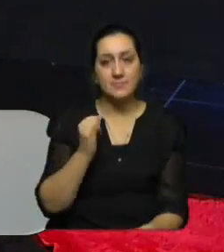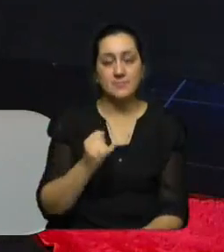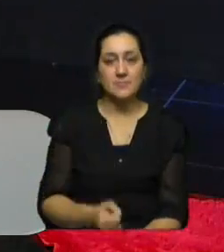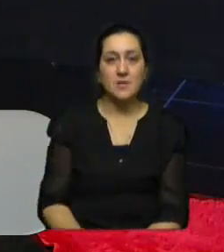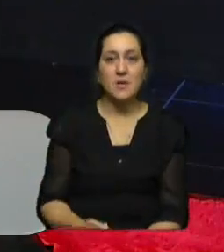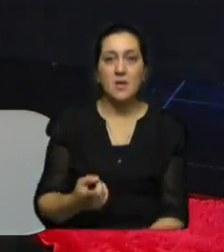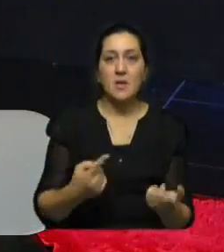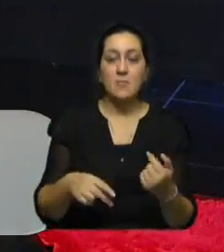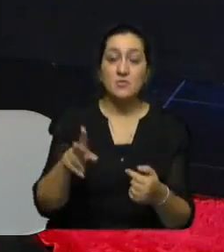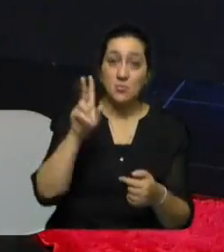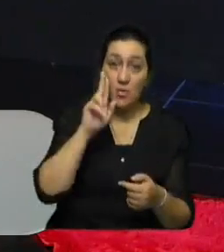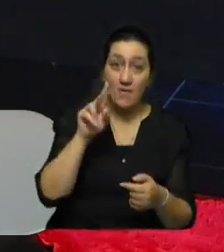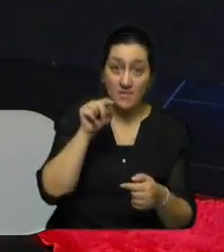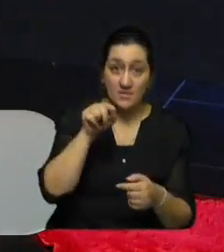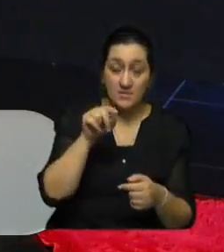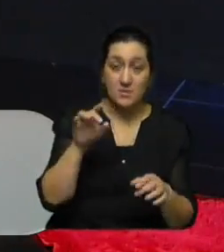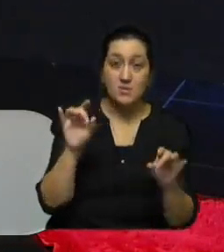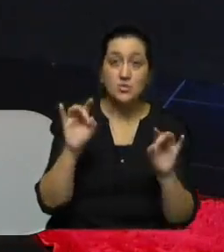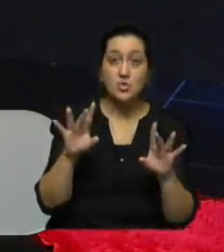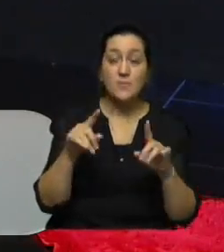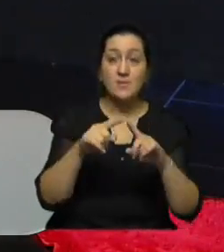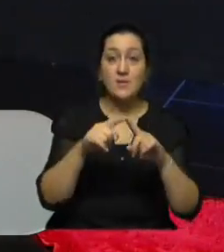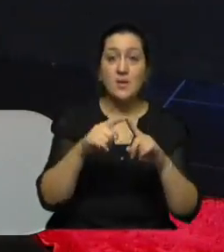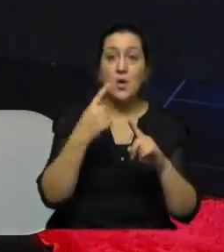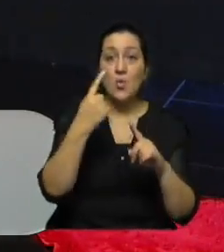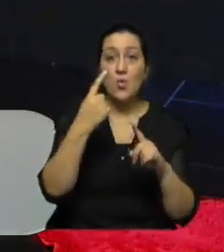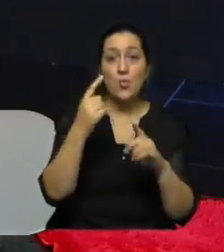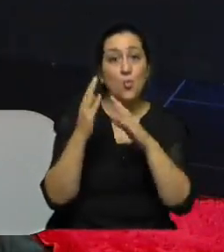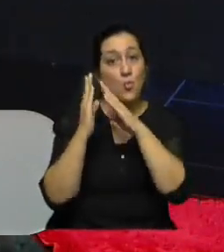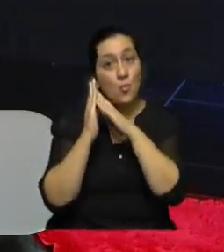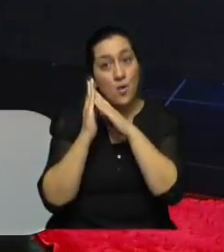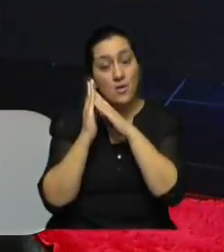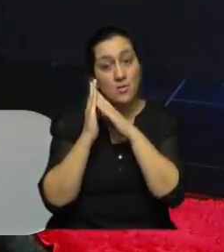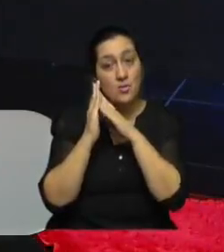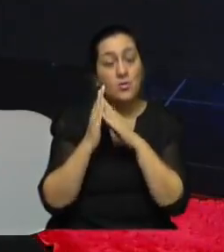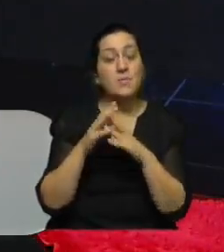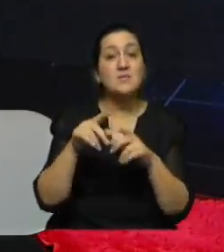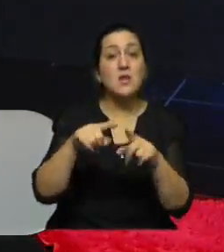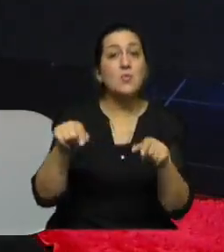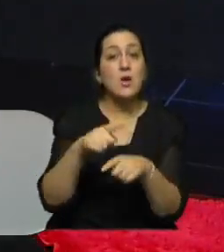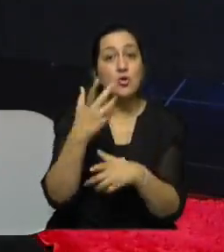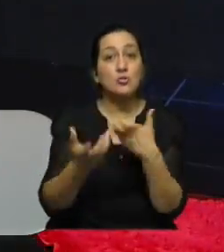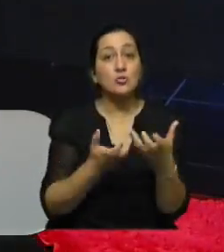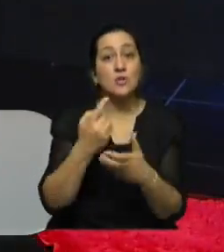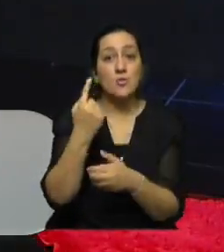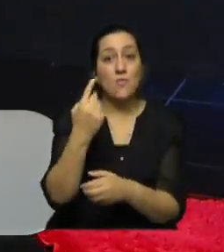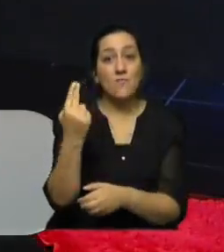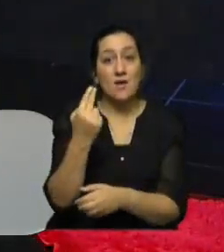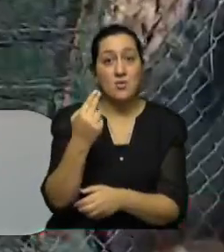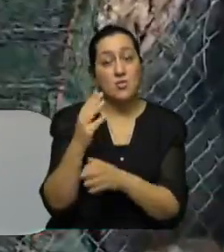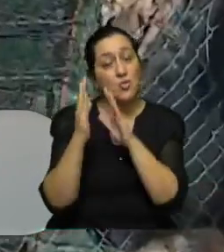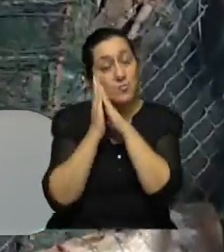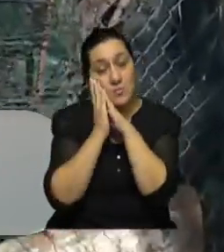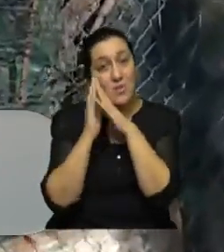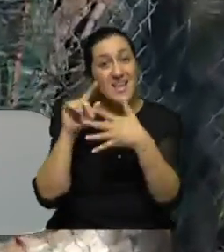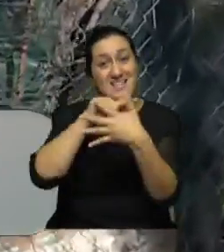Pero así como ves, es solo esta pieza y tiene una cocina y un baño y ahí dormimos todos los cinco. O sea que